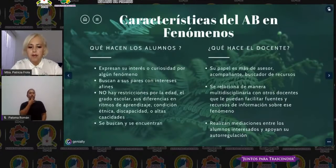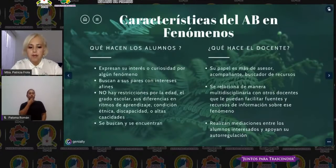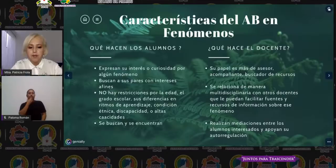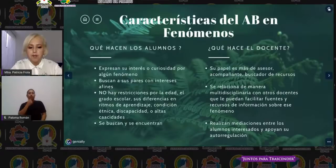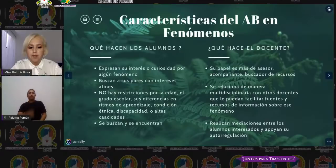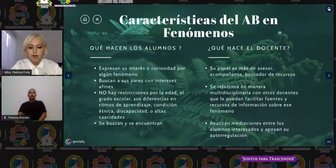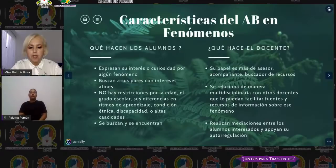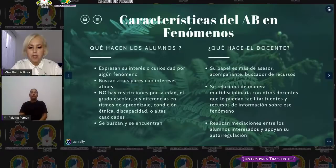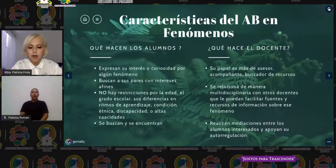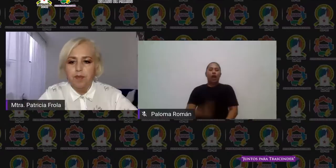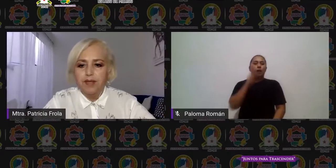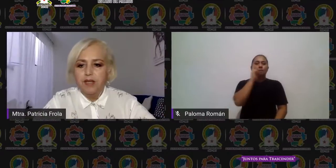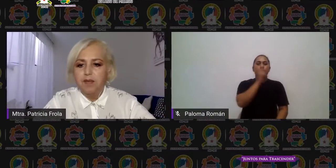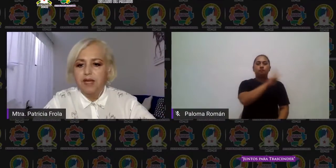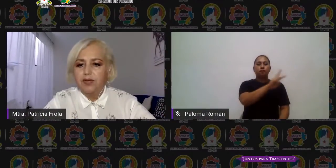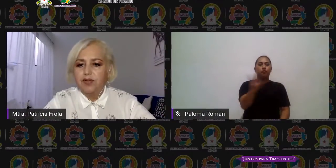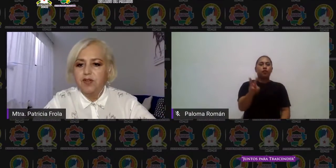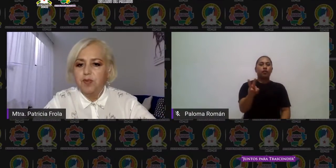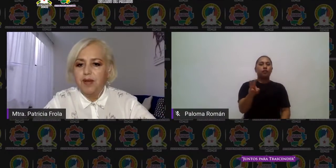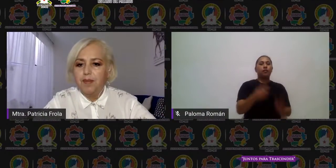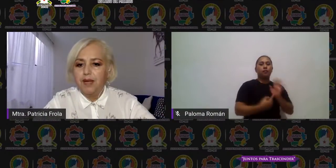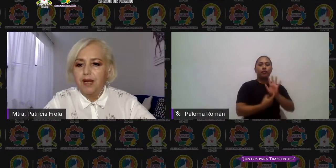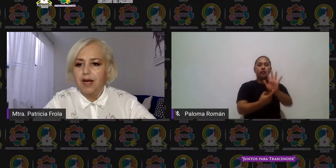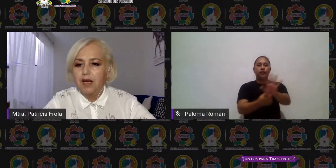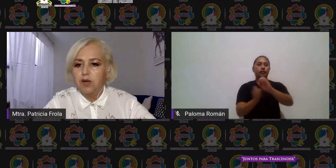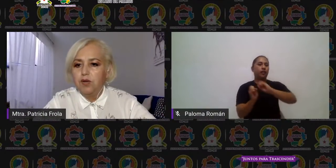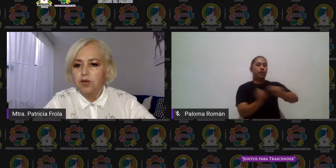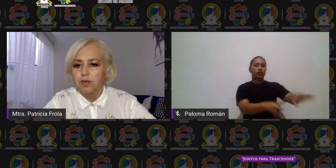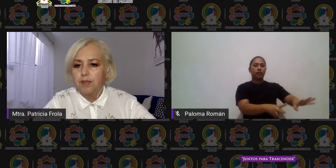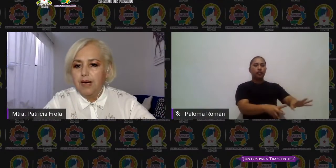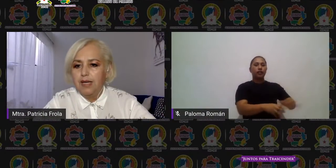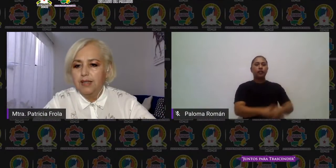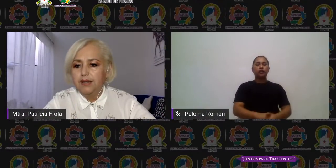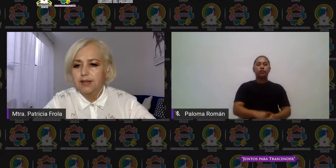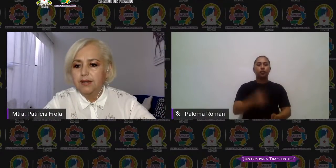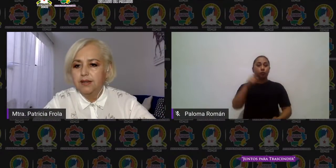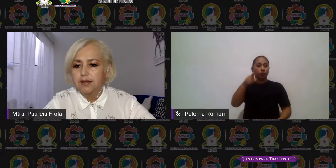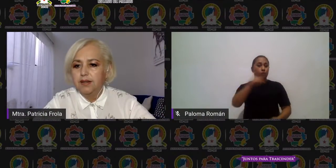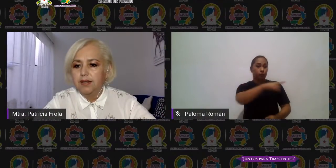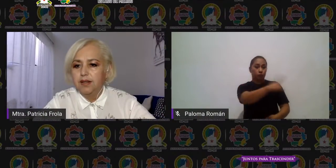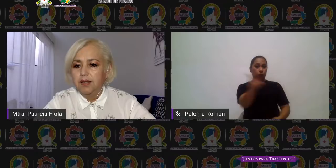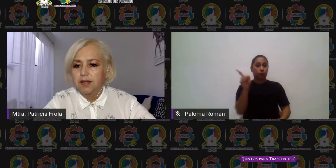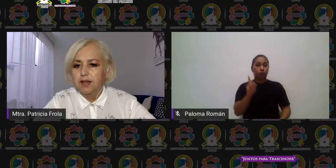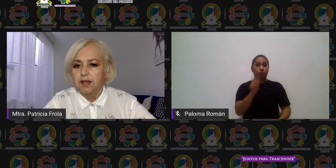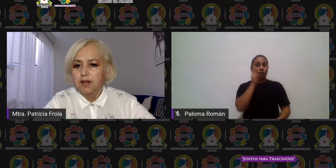voy a ver si puedo dejar de compartir para que ustedes puedan ver algo con más